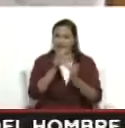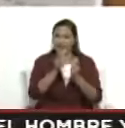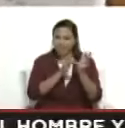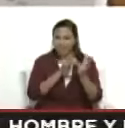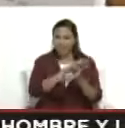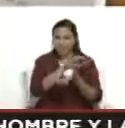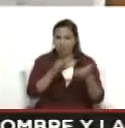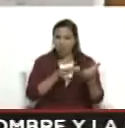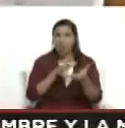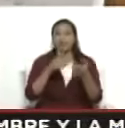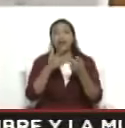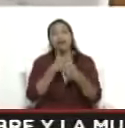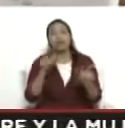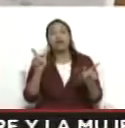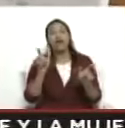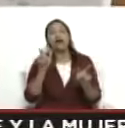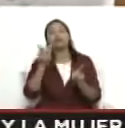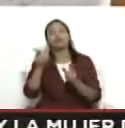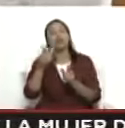del 2002.